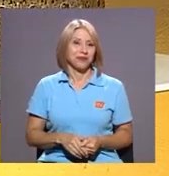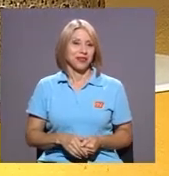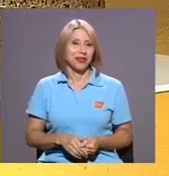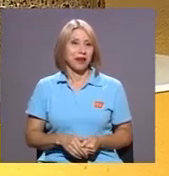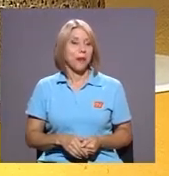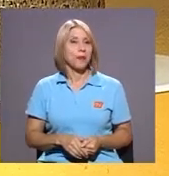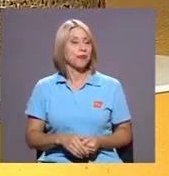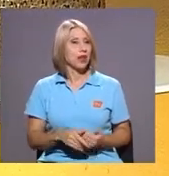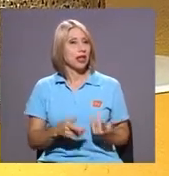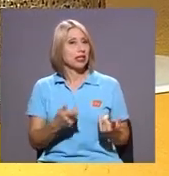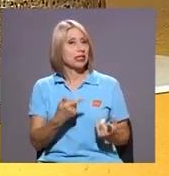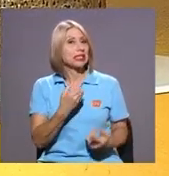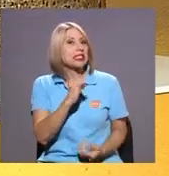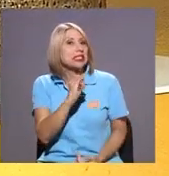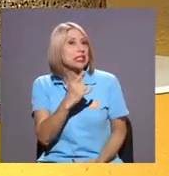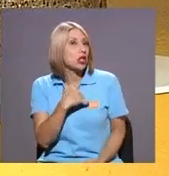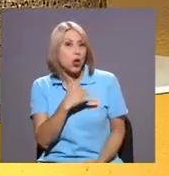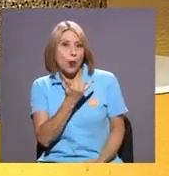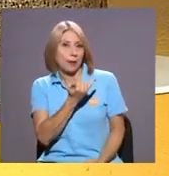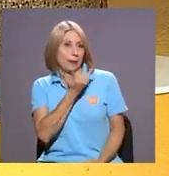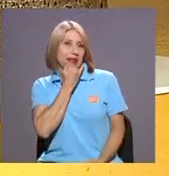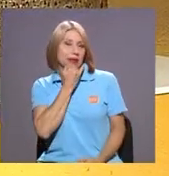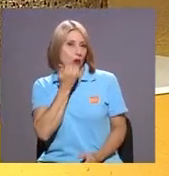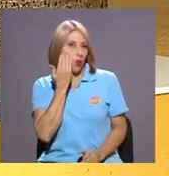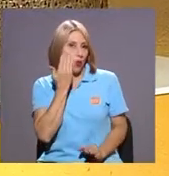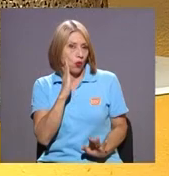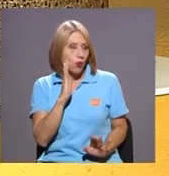Si no entiendo mal, porque yo solo por fuera lo he visto,